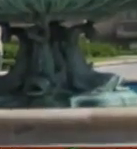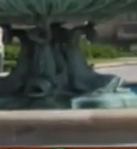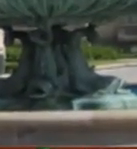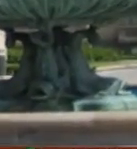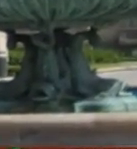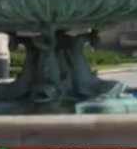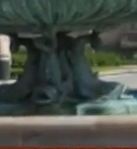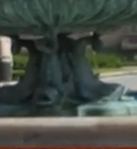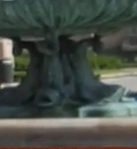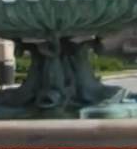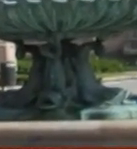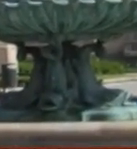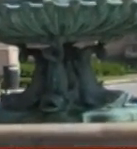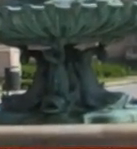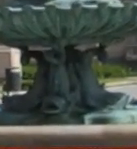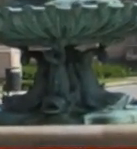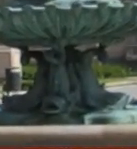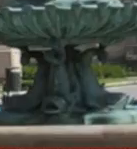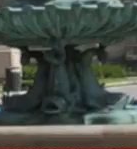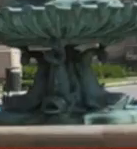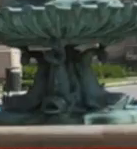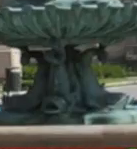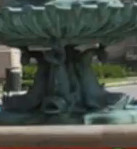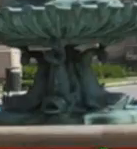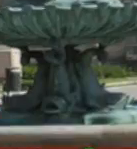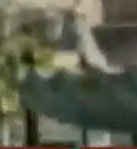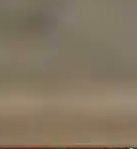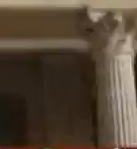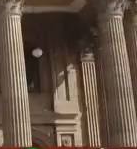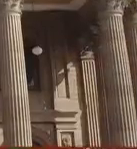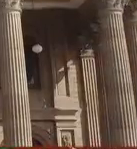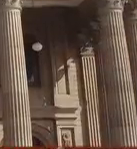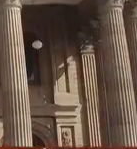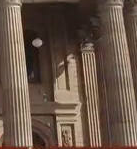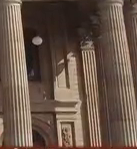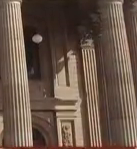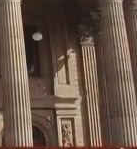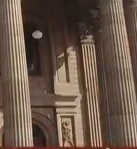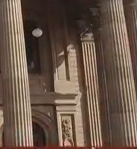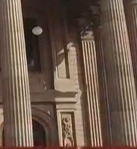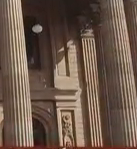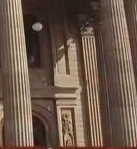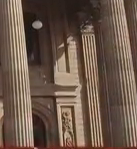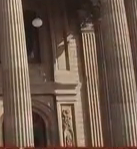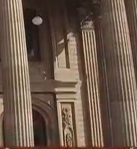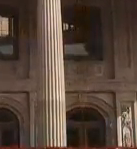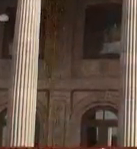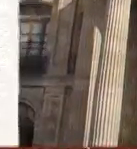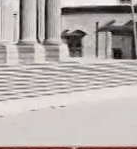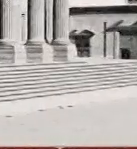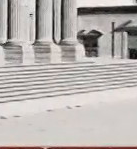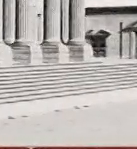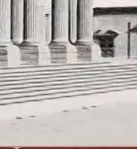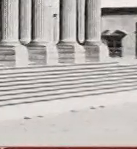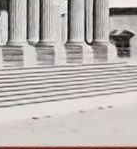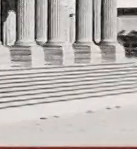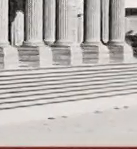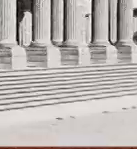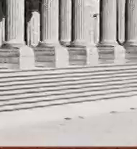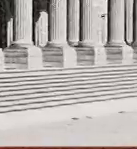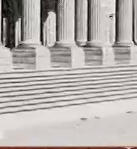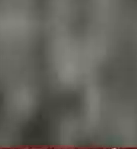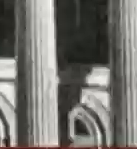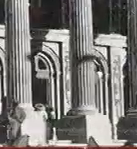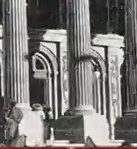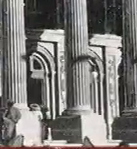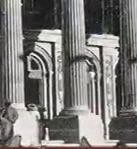En el centro histórico de San Luis Potosí se ubica el Teatro de la Paz, construido en 1889 por el arquitecto José